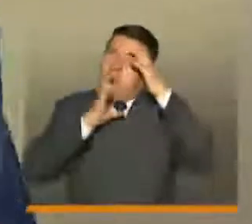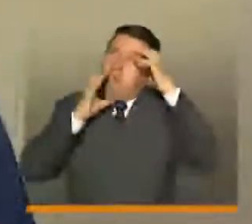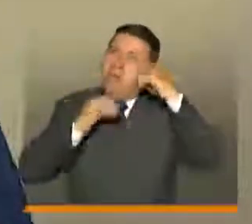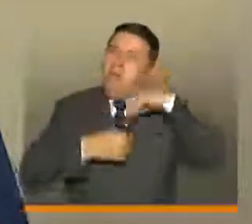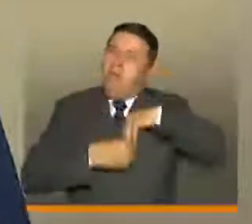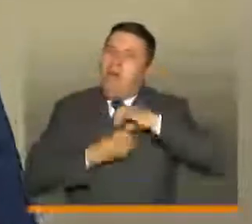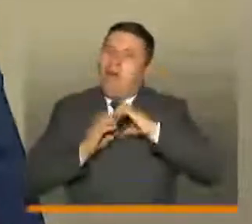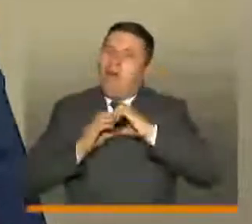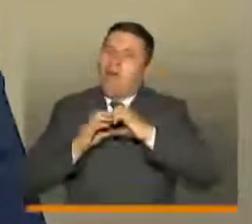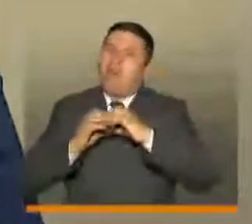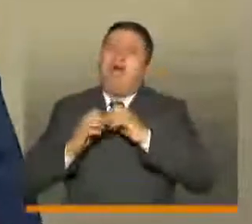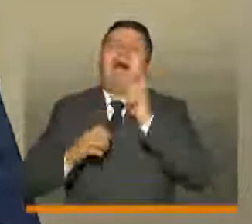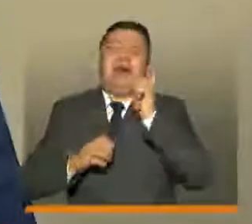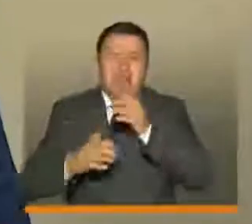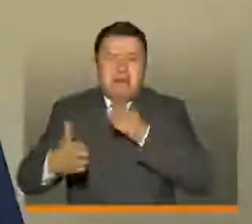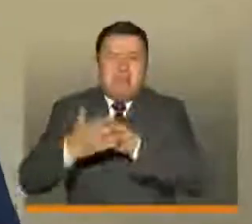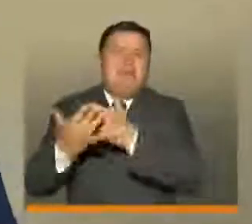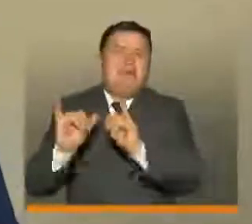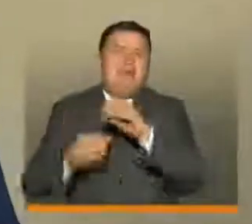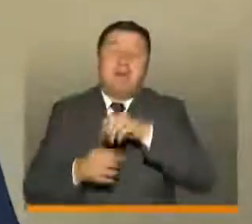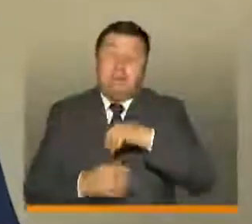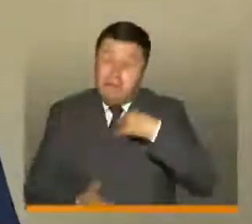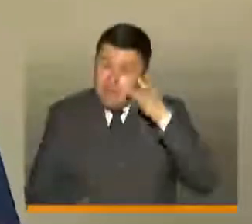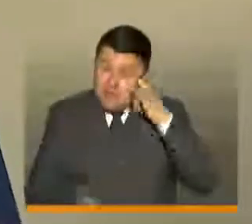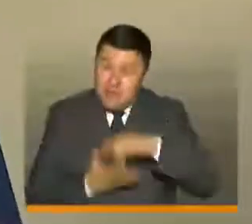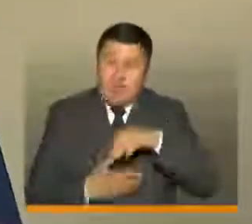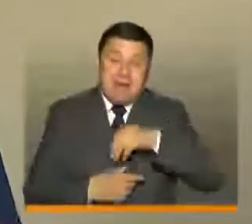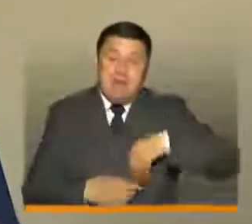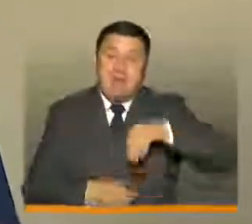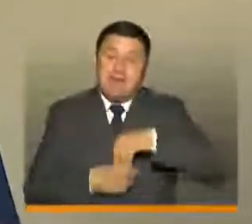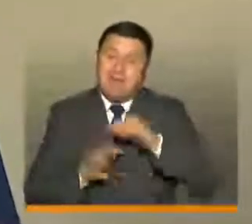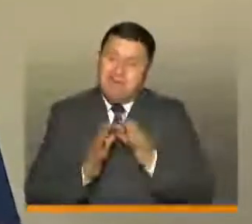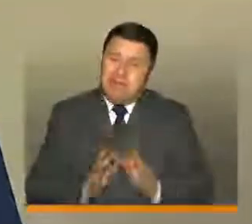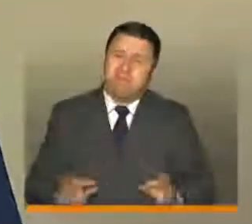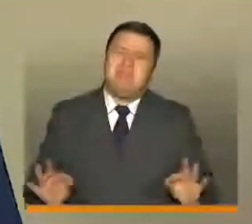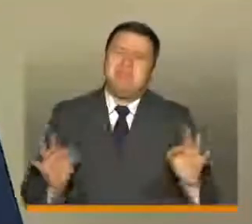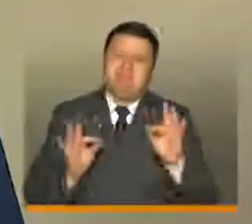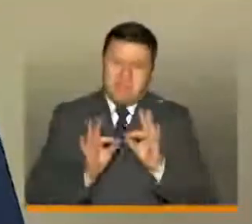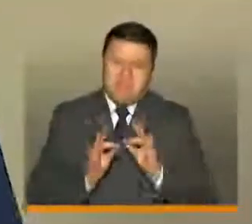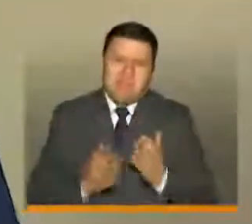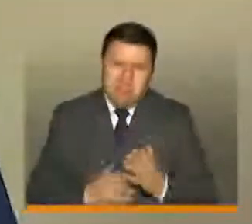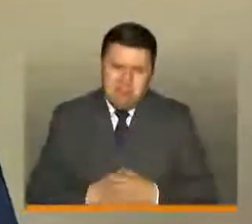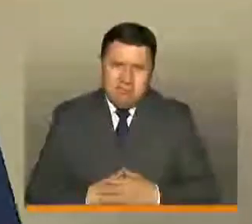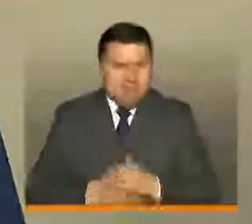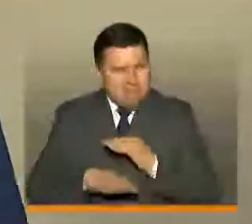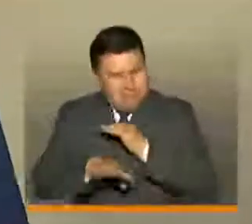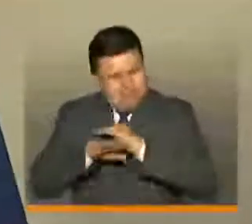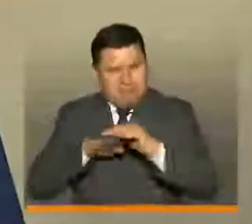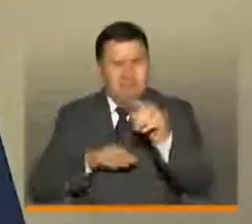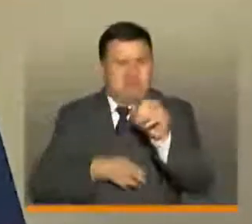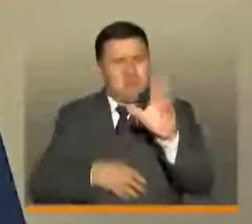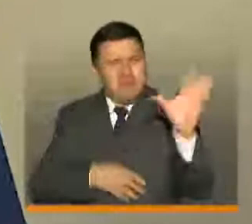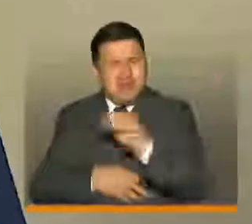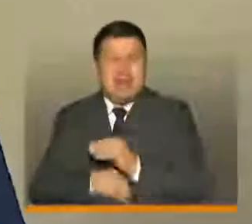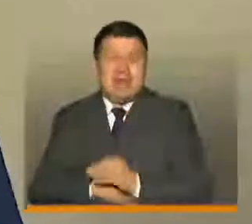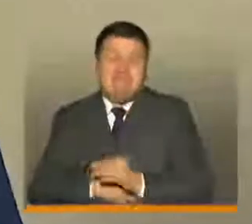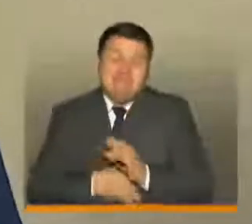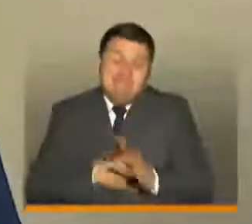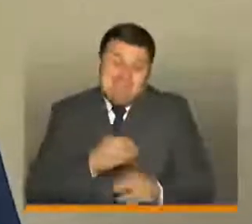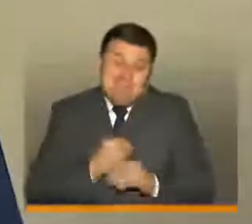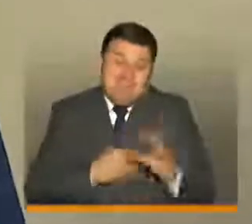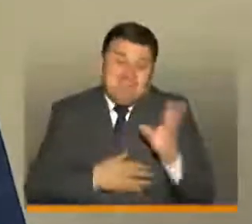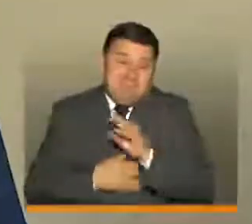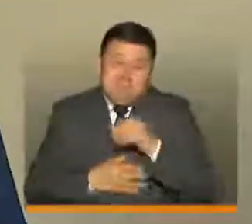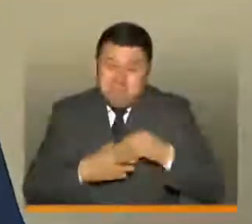hechos y en la trascendencia que dejaron. Y yo creo que en eso es muy importante invitar a todos, que además de